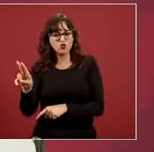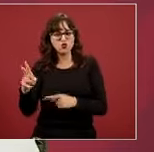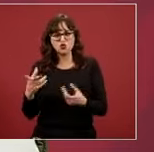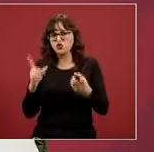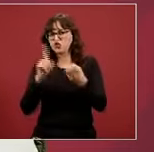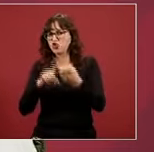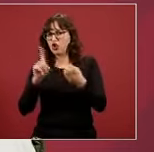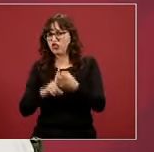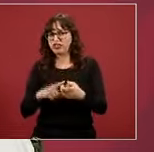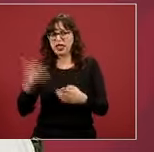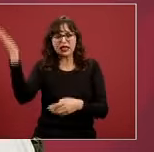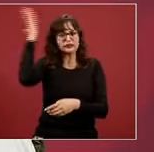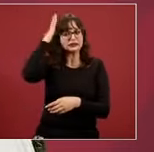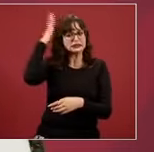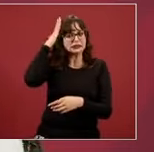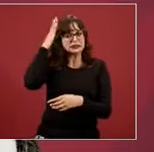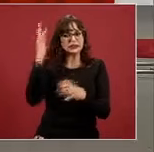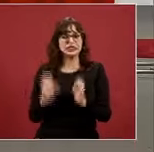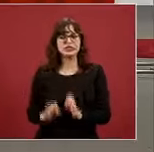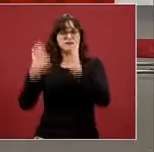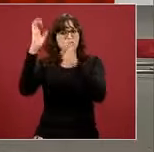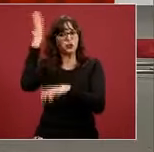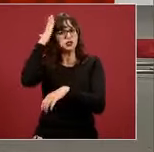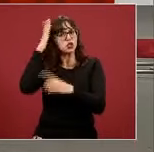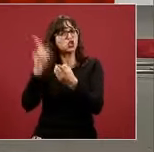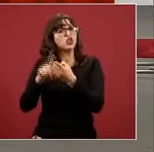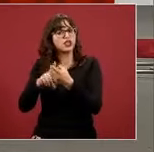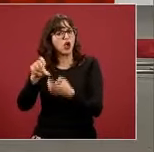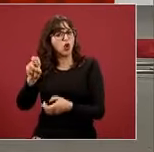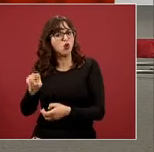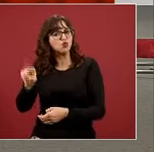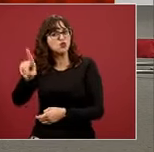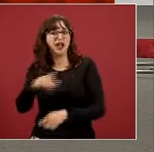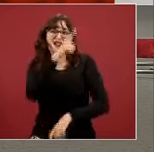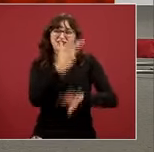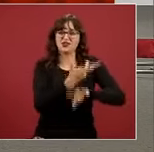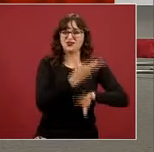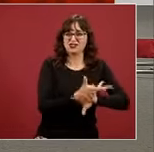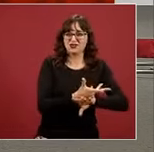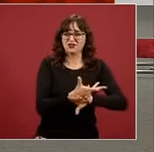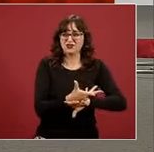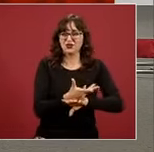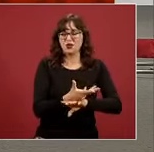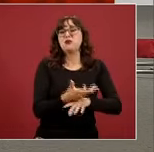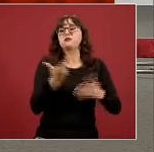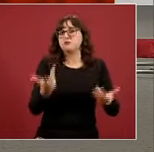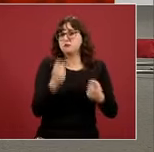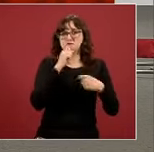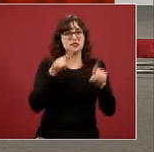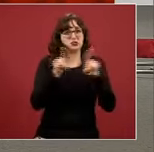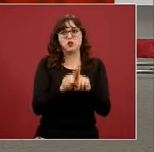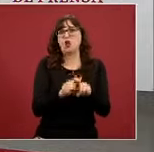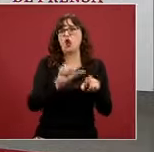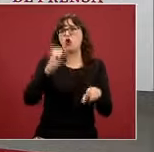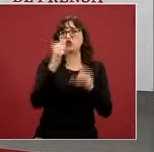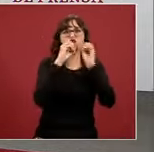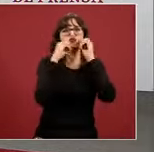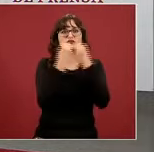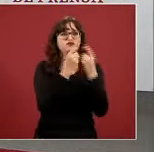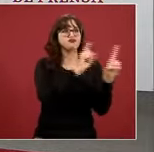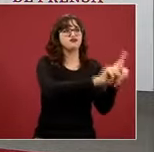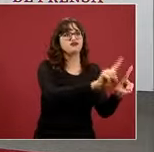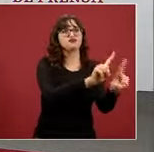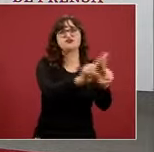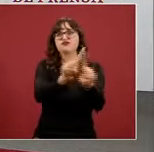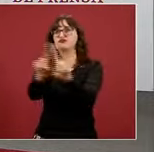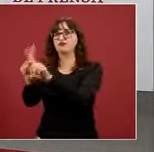está la sede de esa organización, y así todos los órganos multilaterales tienen un país sede, pero ocurren cosas que